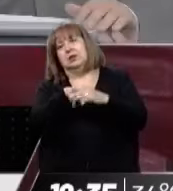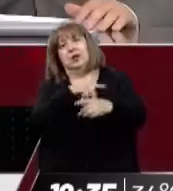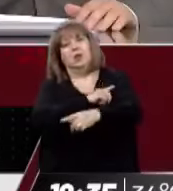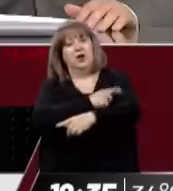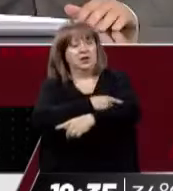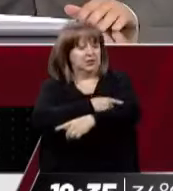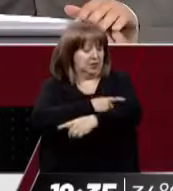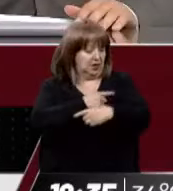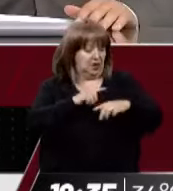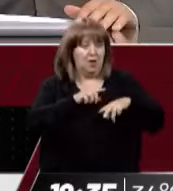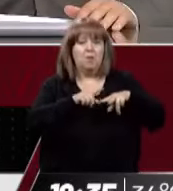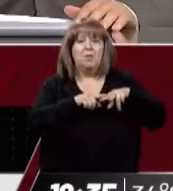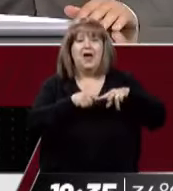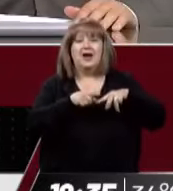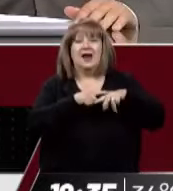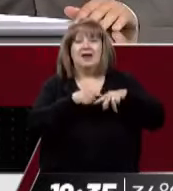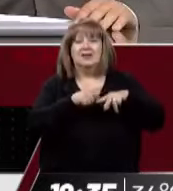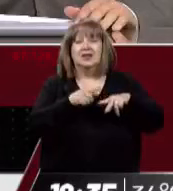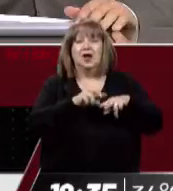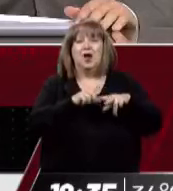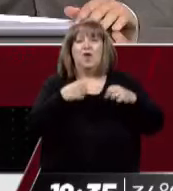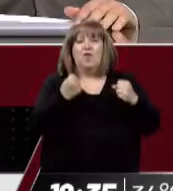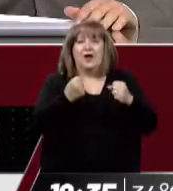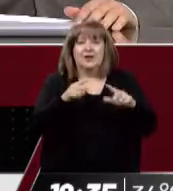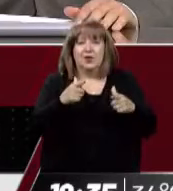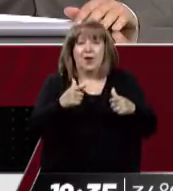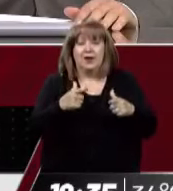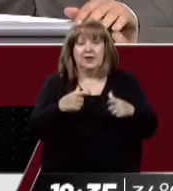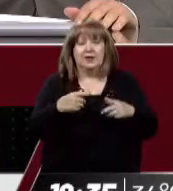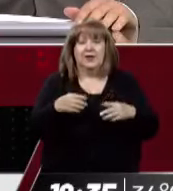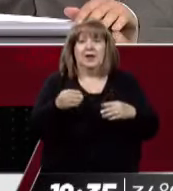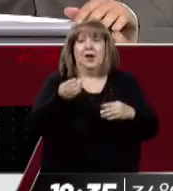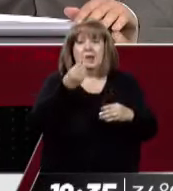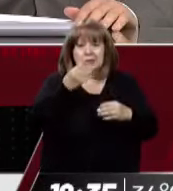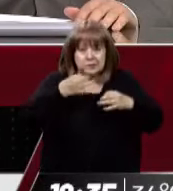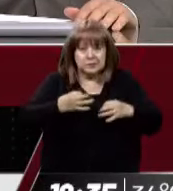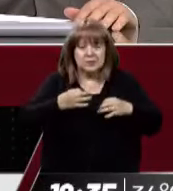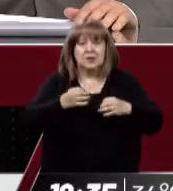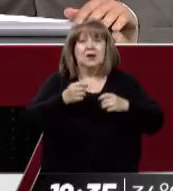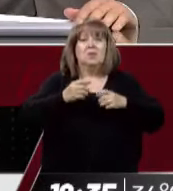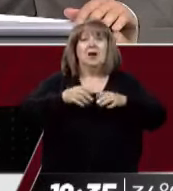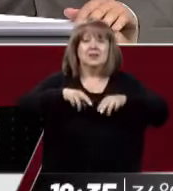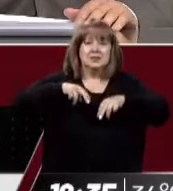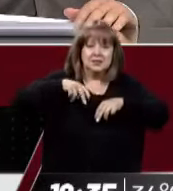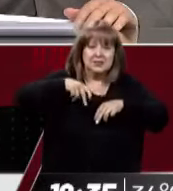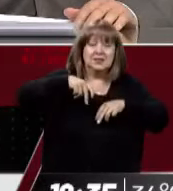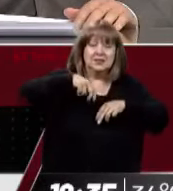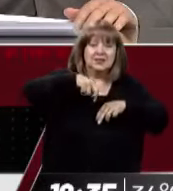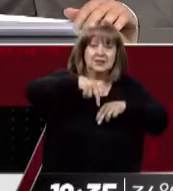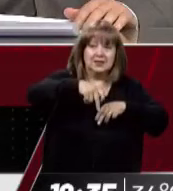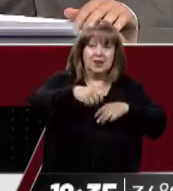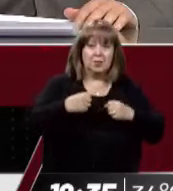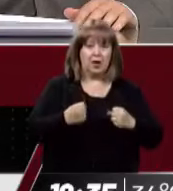que tiene que recuperar la fuerza de sus músculos y también tener que volver a rehabilitación no sobre todo para que ya